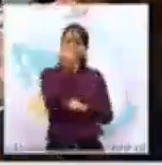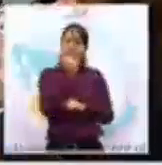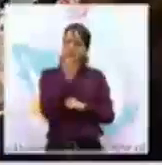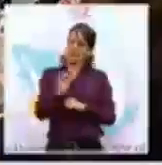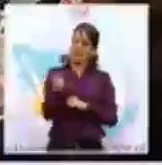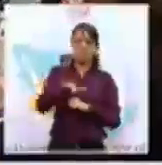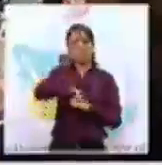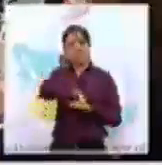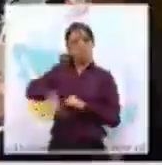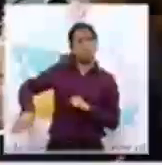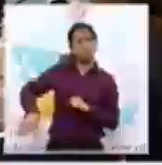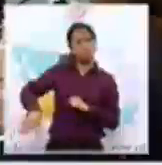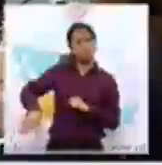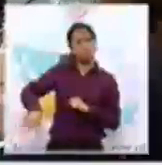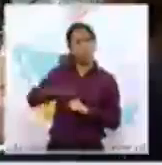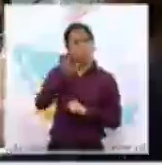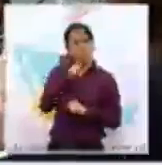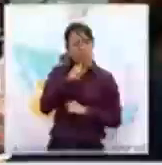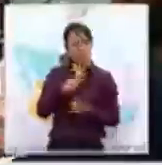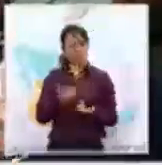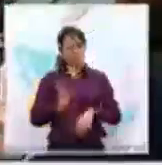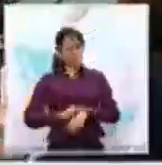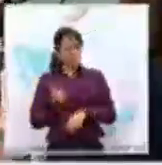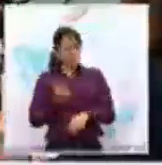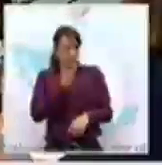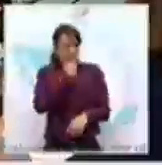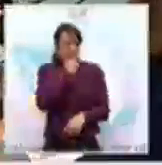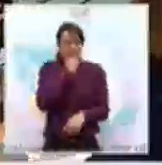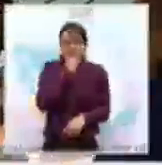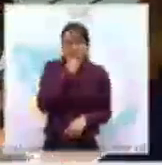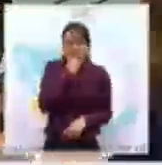de esa ventana al mundo? Porque además el inglés no es un idioma cualquiera, es como la